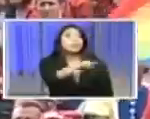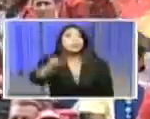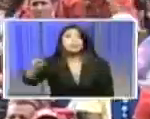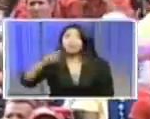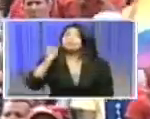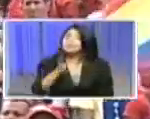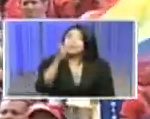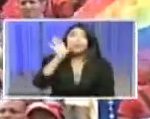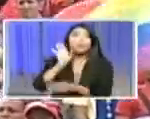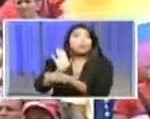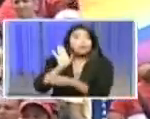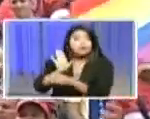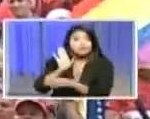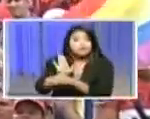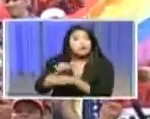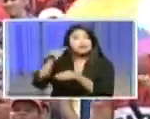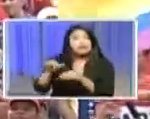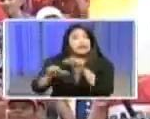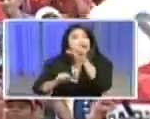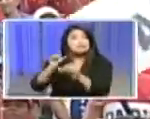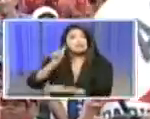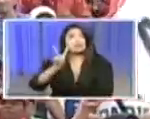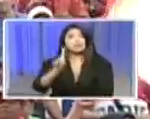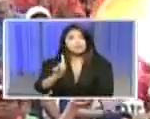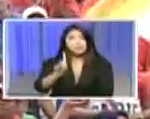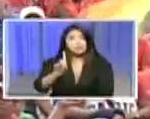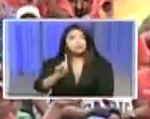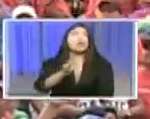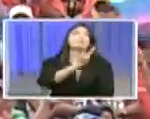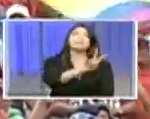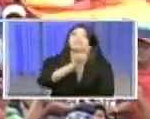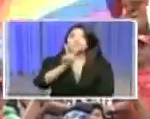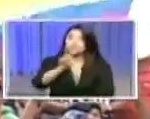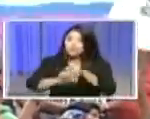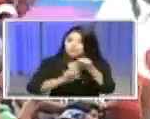que cuidarla todo el siglo XXI y el XXII.